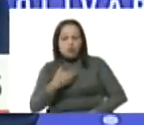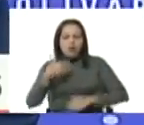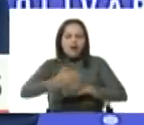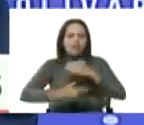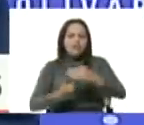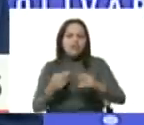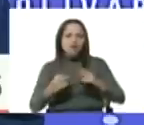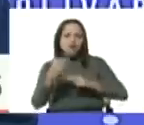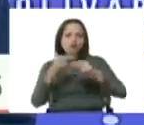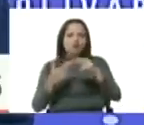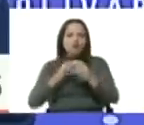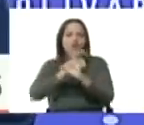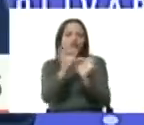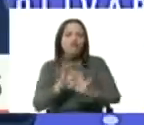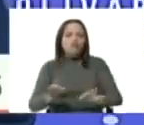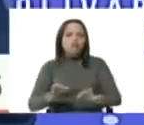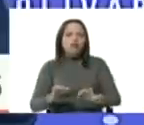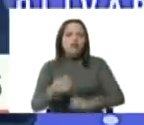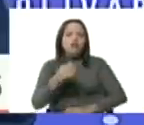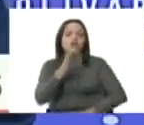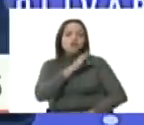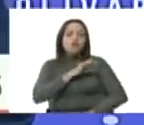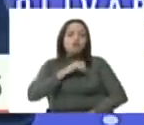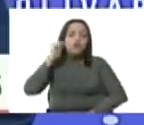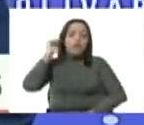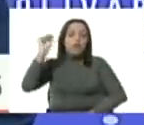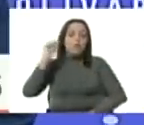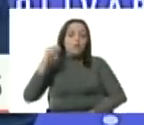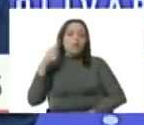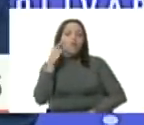la construcción del modelo social del socialismo bolivariano.